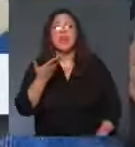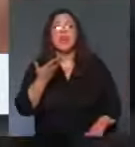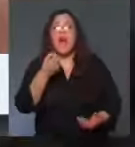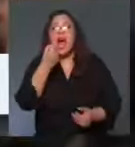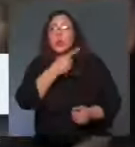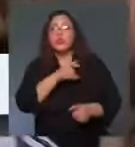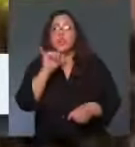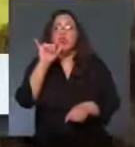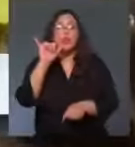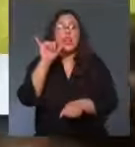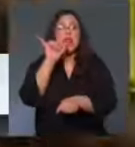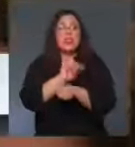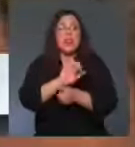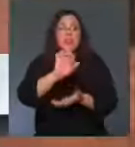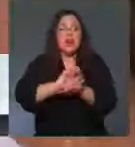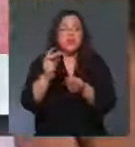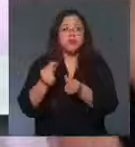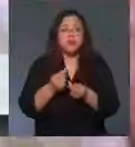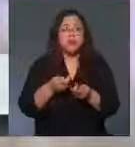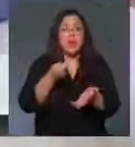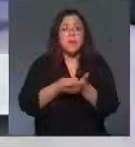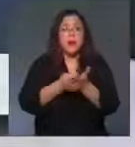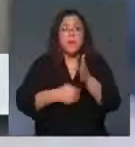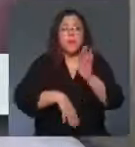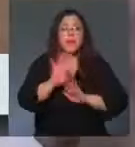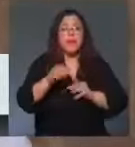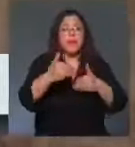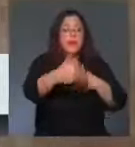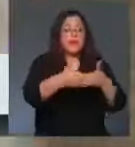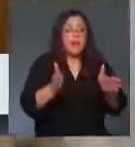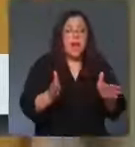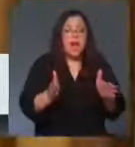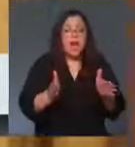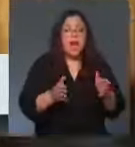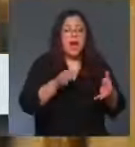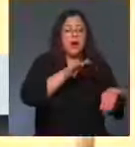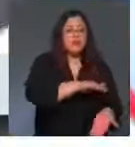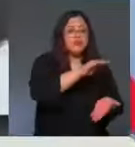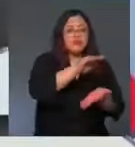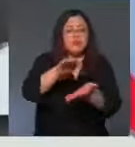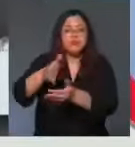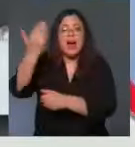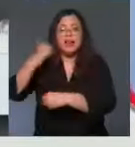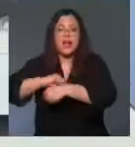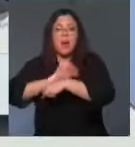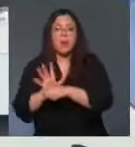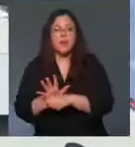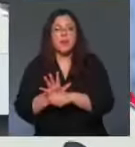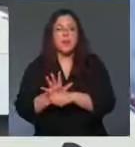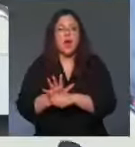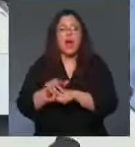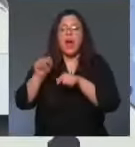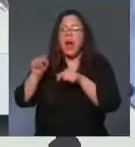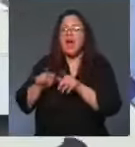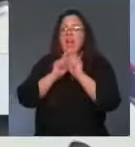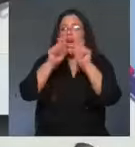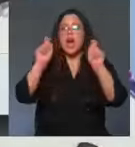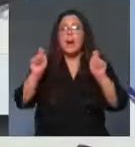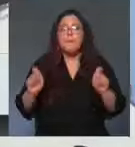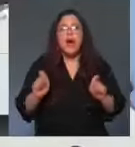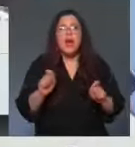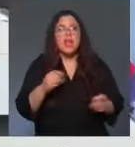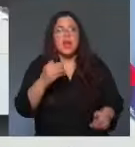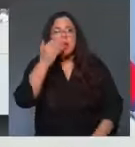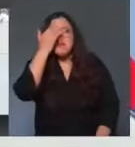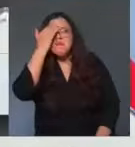sobreprecios de cajas y productos sanitarios que se entregaron a vecinos en la pandemia. La campaña sucia durante